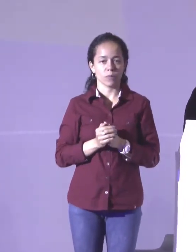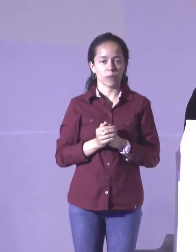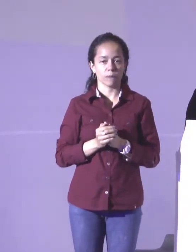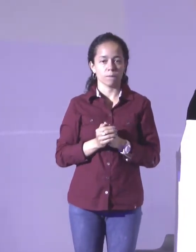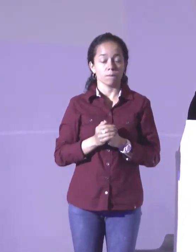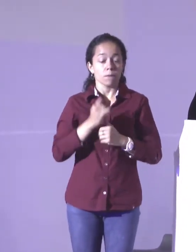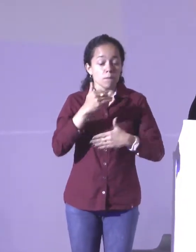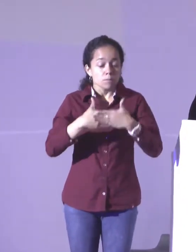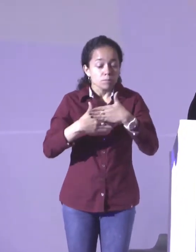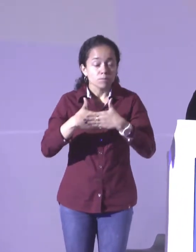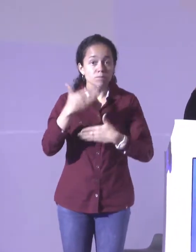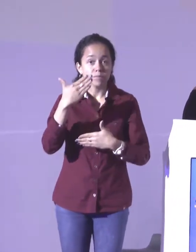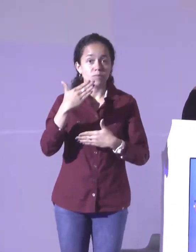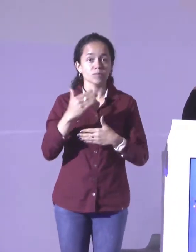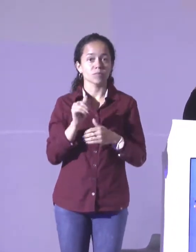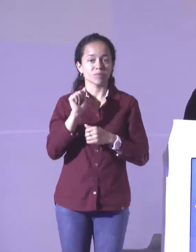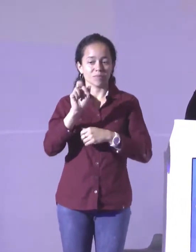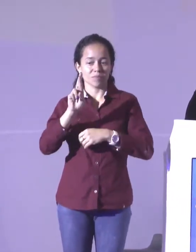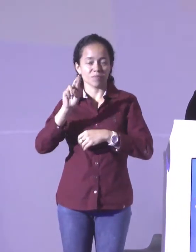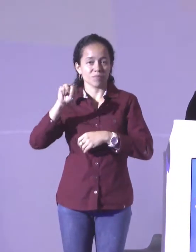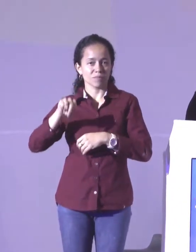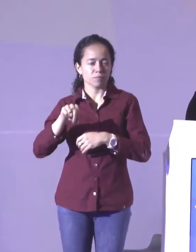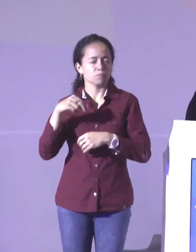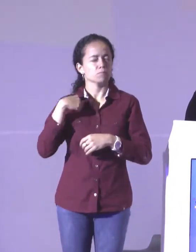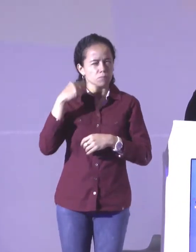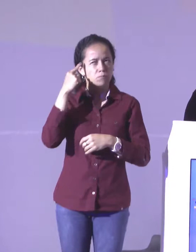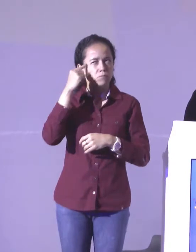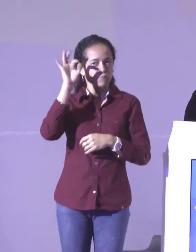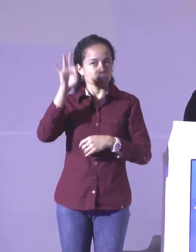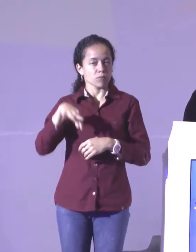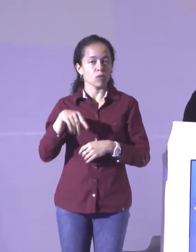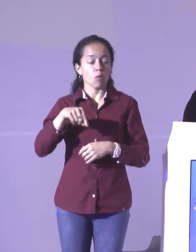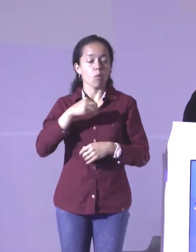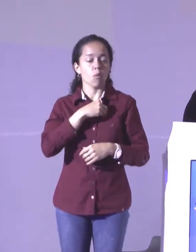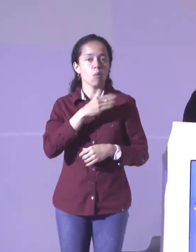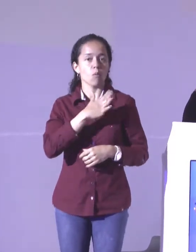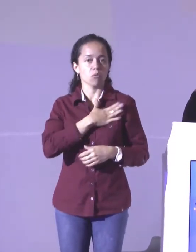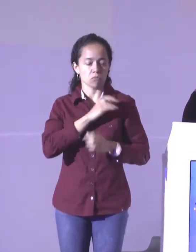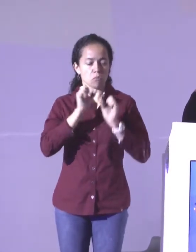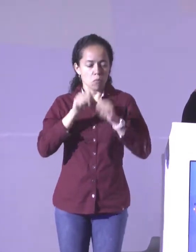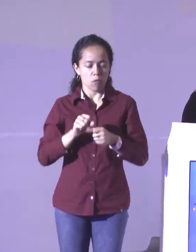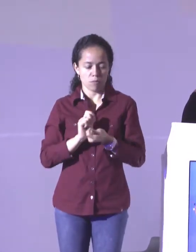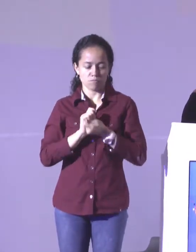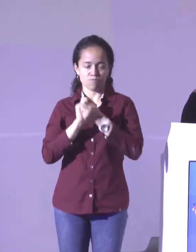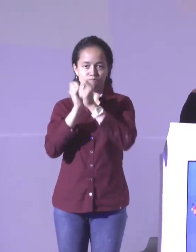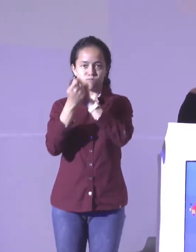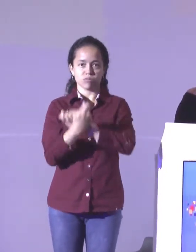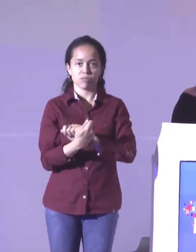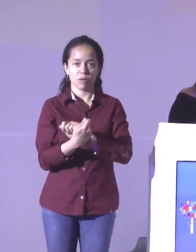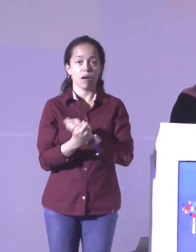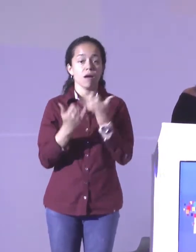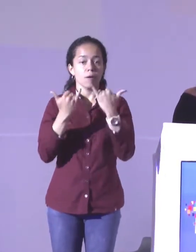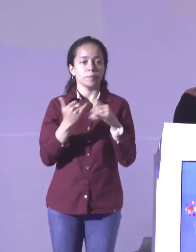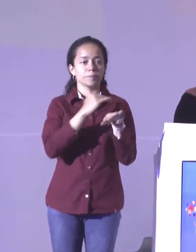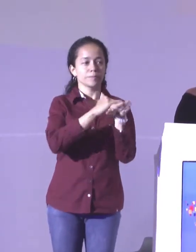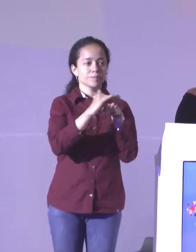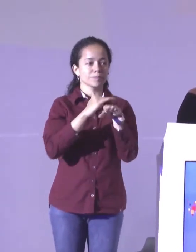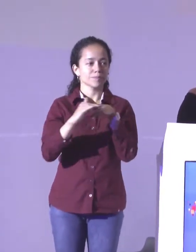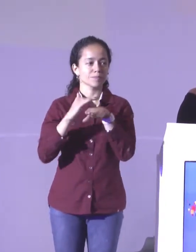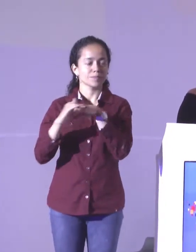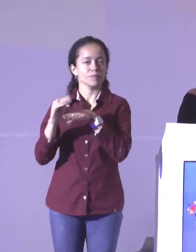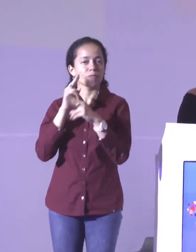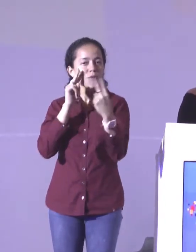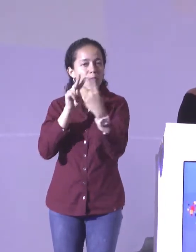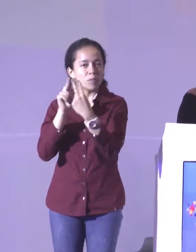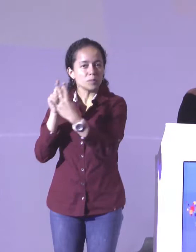Al iniciar les mencioné que en la ARN estamos convencidos de que una oportunidad lo cambia todo. Hoy queremos invitarlos a conocer en la voz